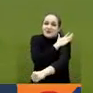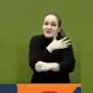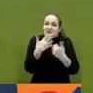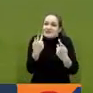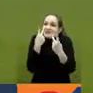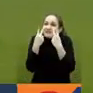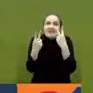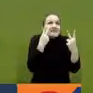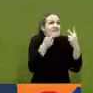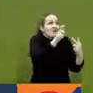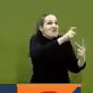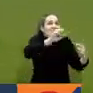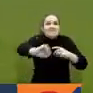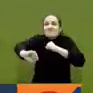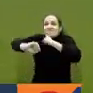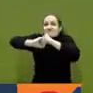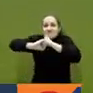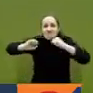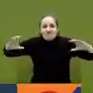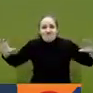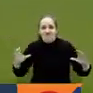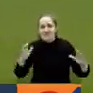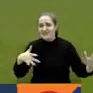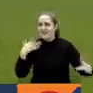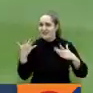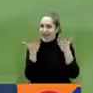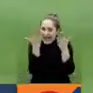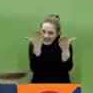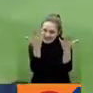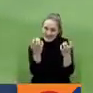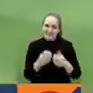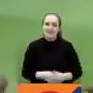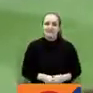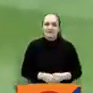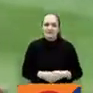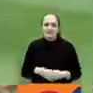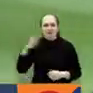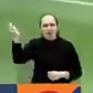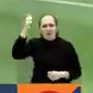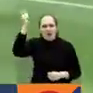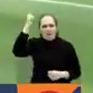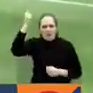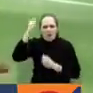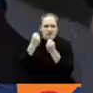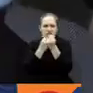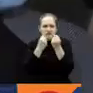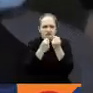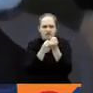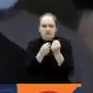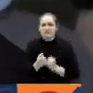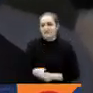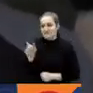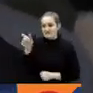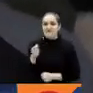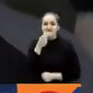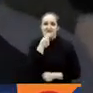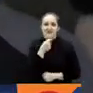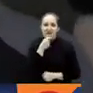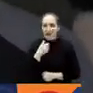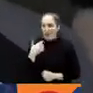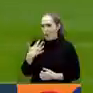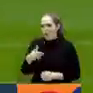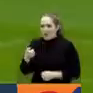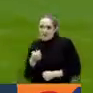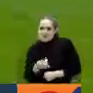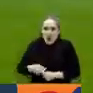ver cómo la gente está disfrutando y eso es lo que buscamos. Y para el reconocimiento del aficionado. Ya Falcao ha dejado sin cintura